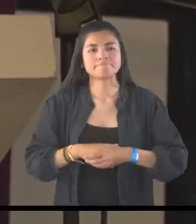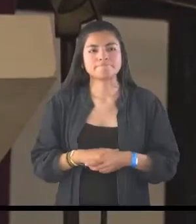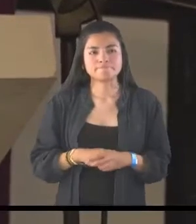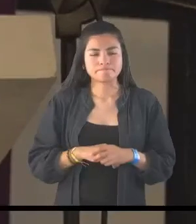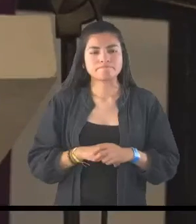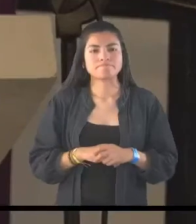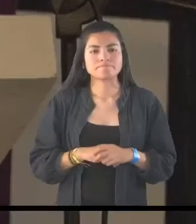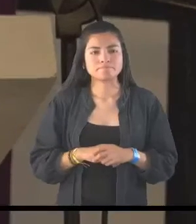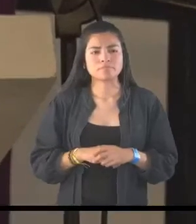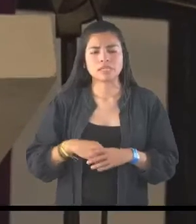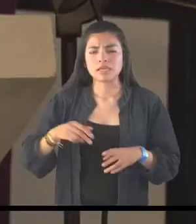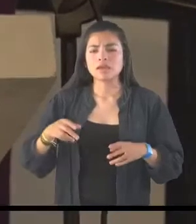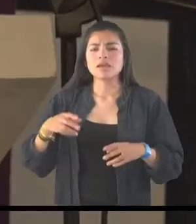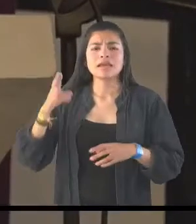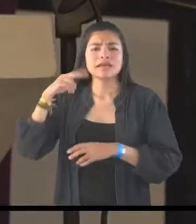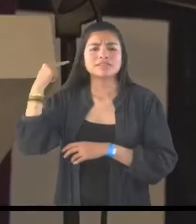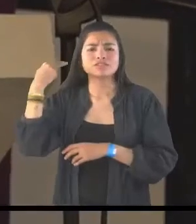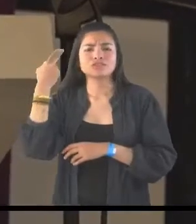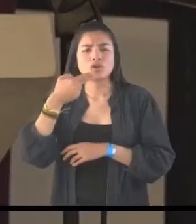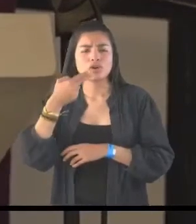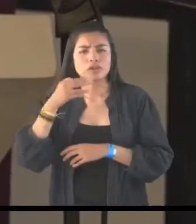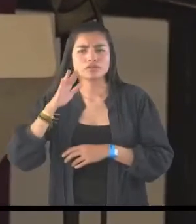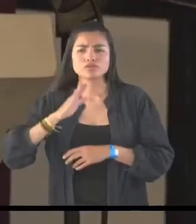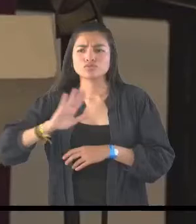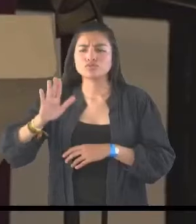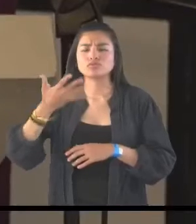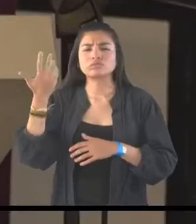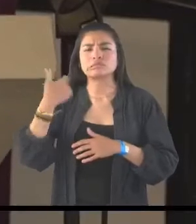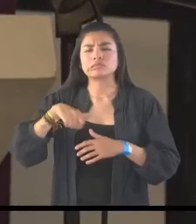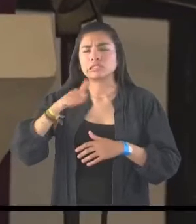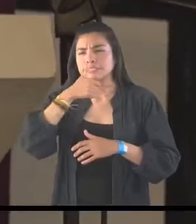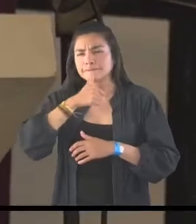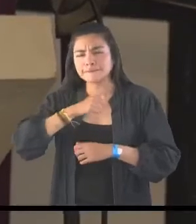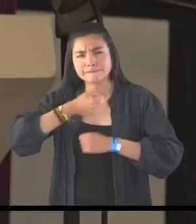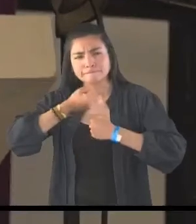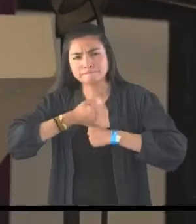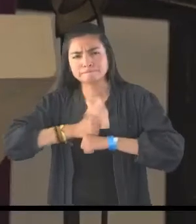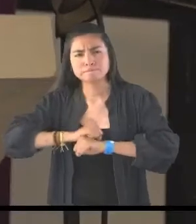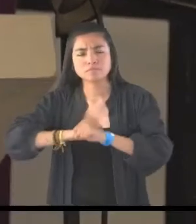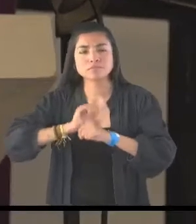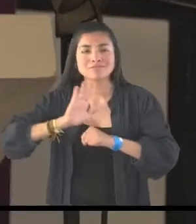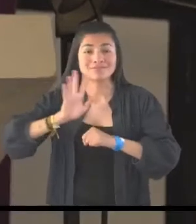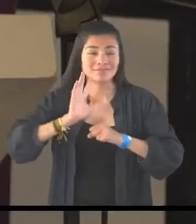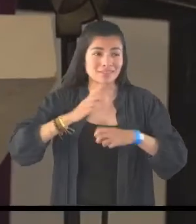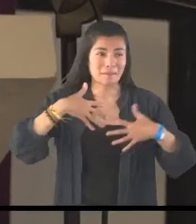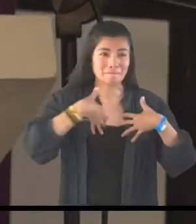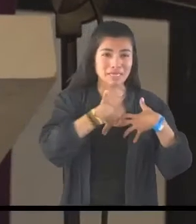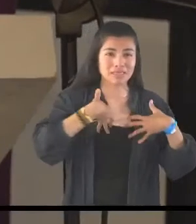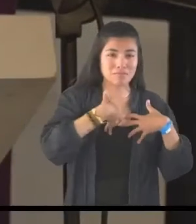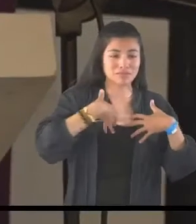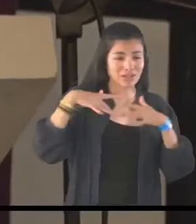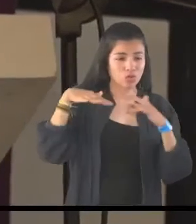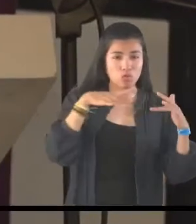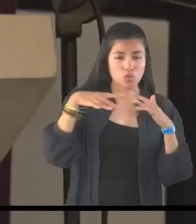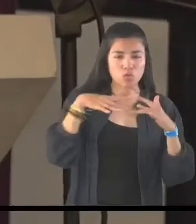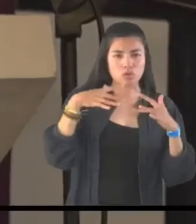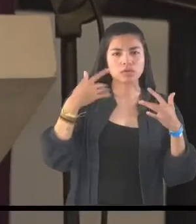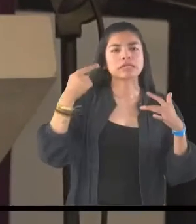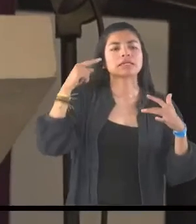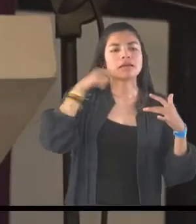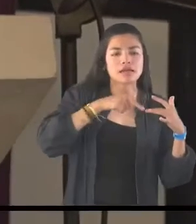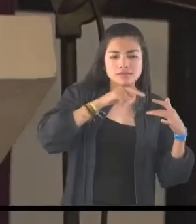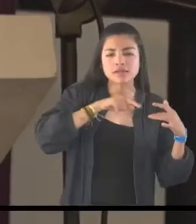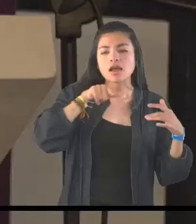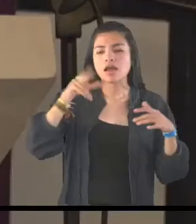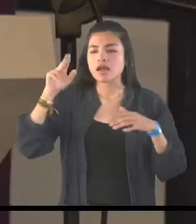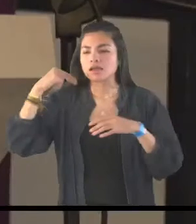historias de resiliencia de las víctimas del conflicto armado han permitido forjar la memoria histórica del país, convirtiendo